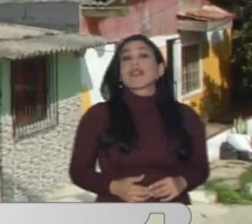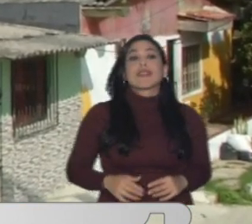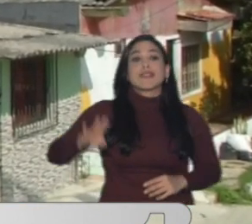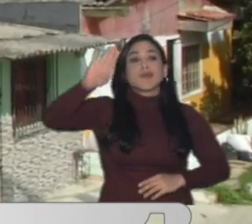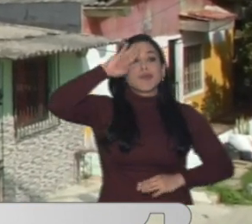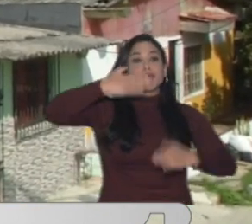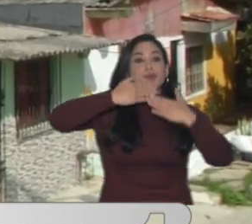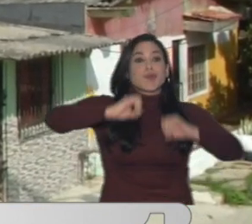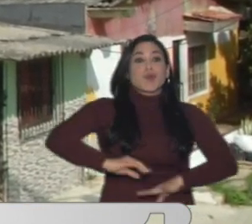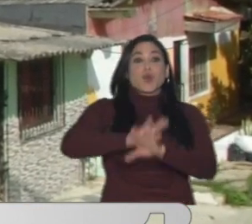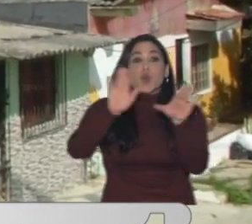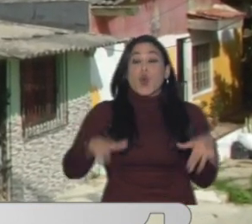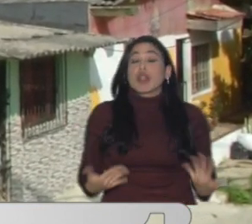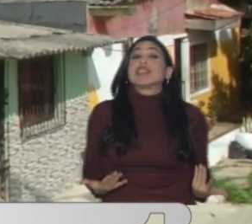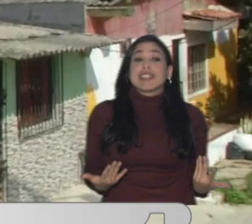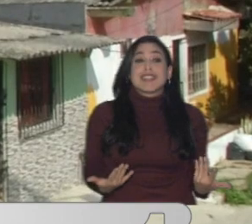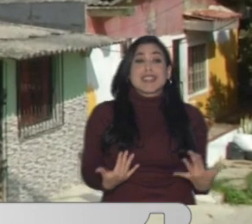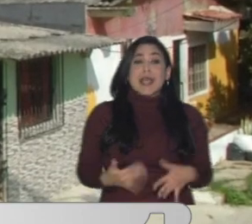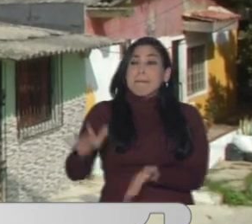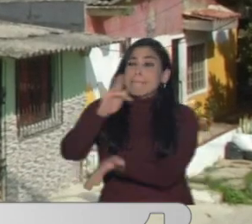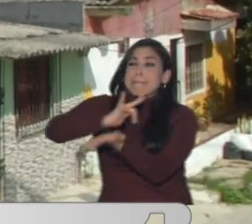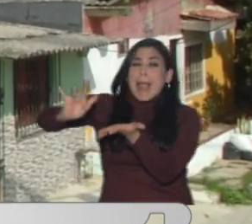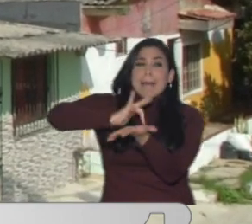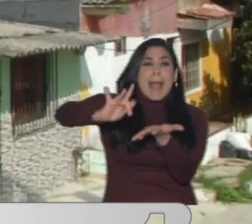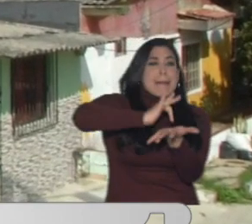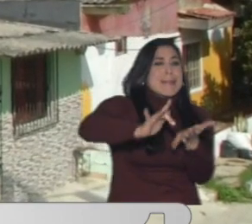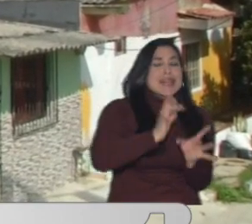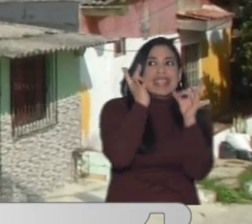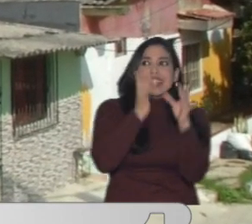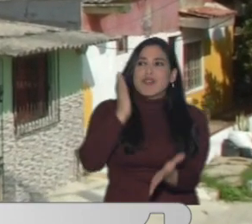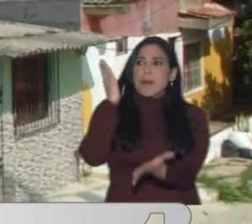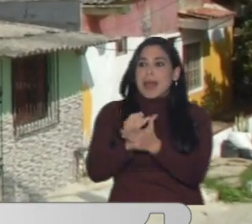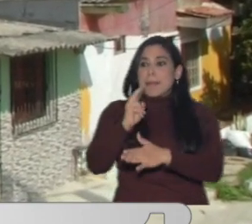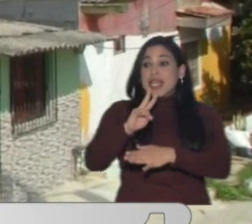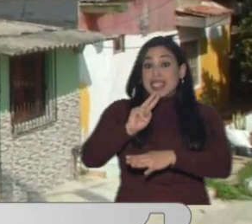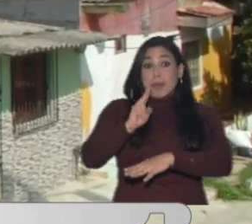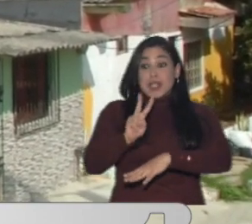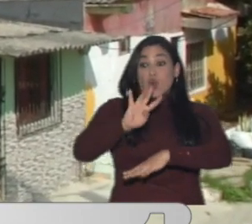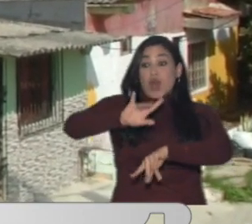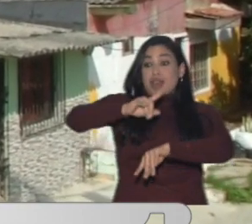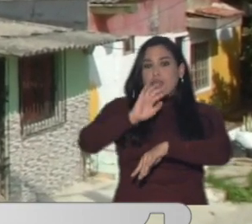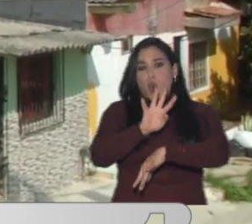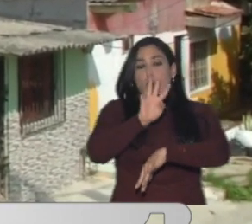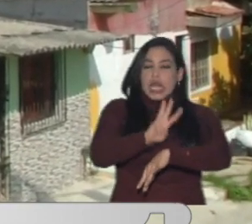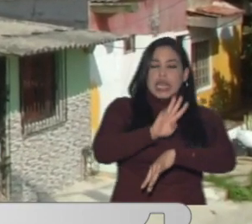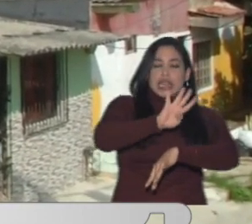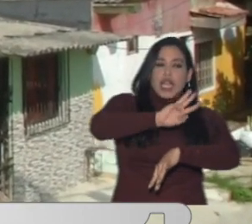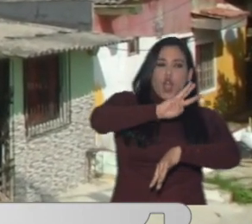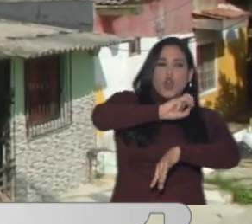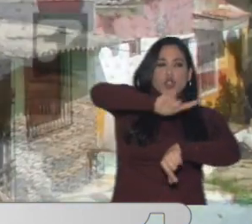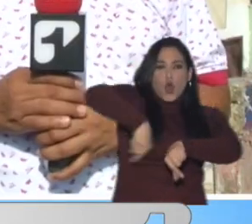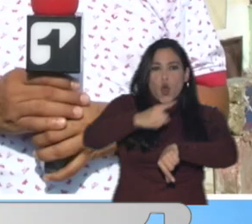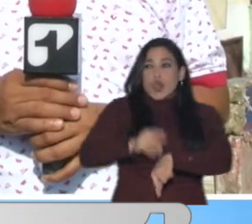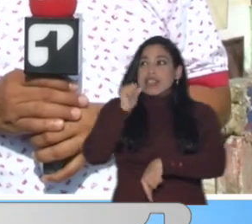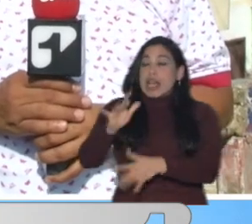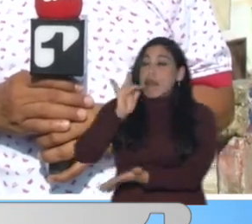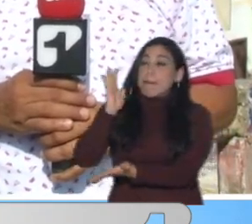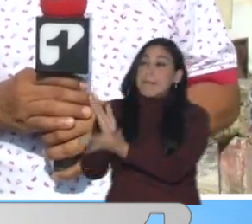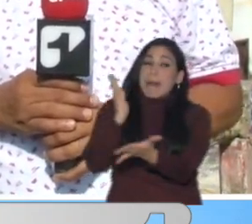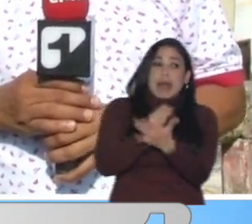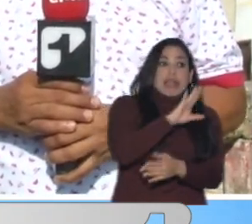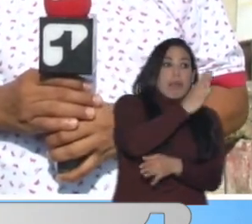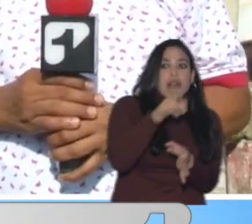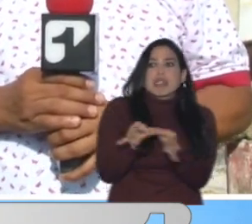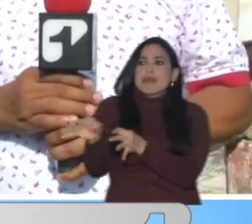Muchas gracias, muy buenos días. Son múltiples las emergencias que se han presentado en las últimas 24, 48 horas aquí en la ciudad de Barranquilla y el área